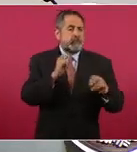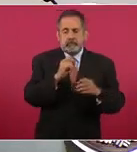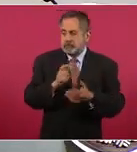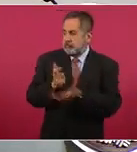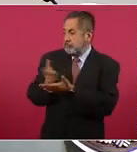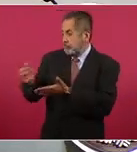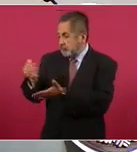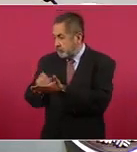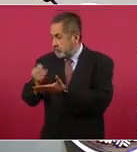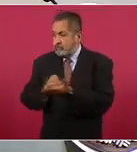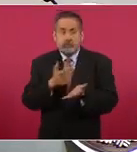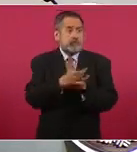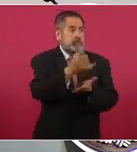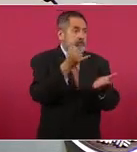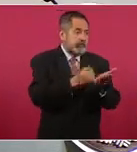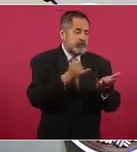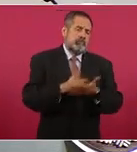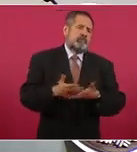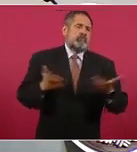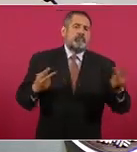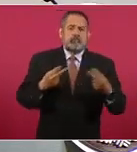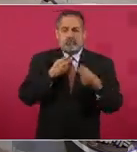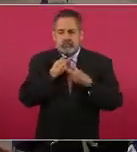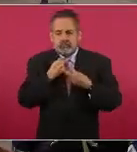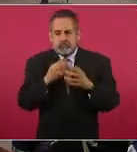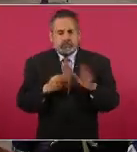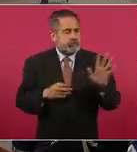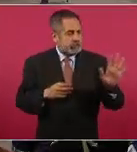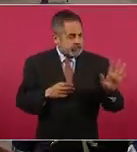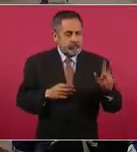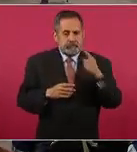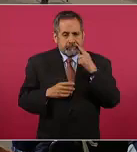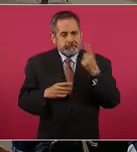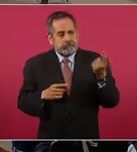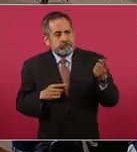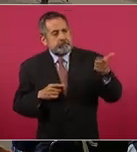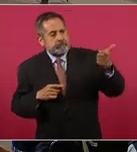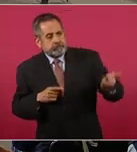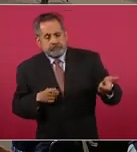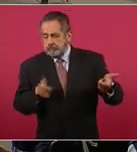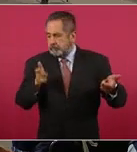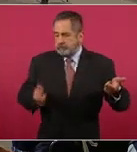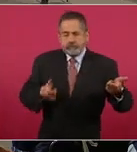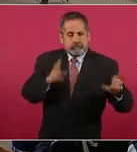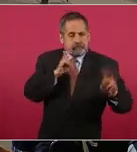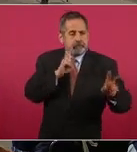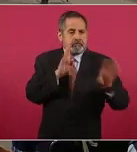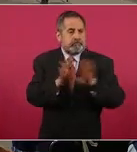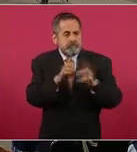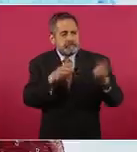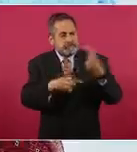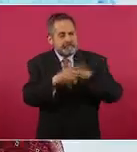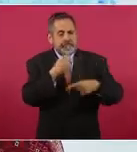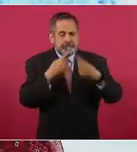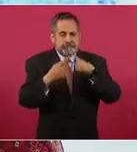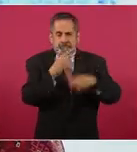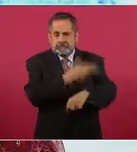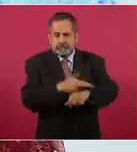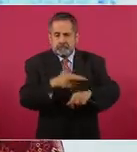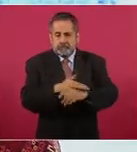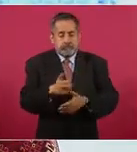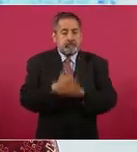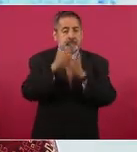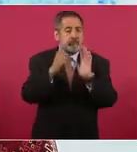tributación. Eso le da certeza jurídica a un contribuyente que no paga doble en México y en Estados Unidos, pero también nos ayuda a no